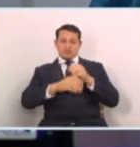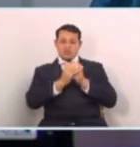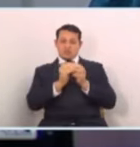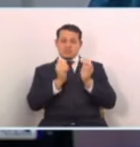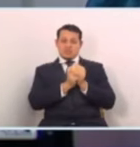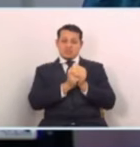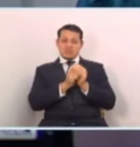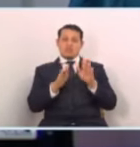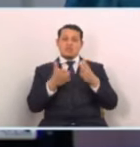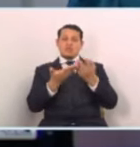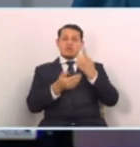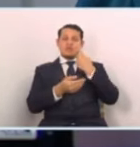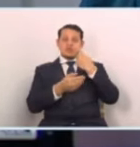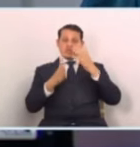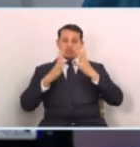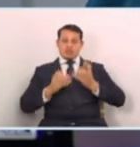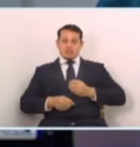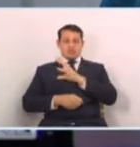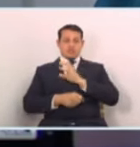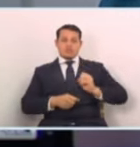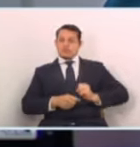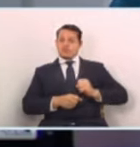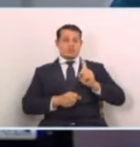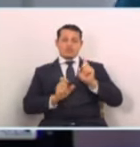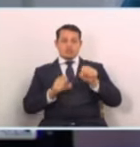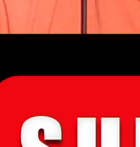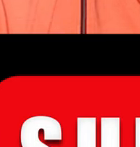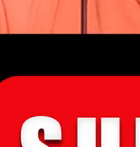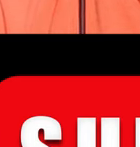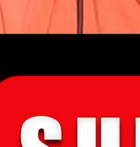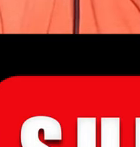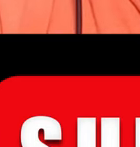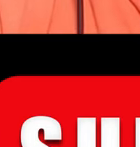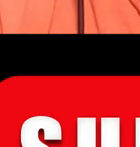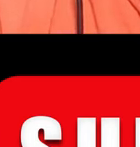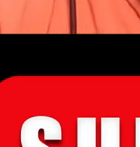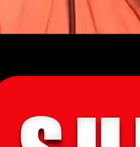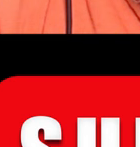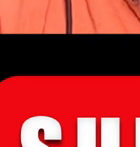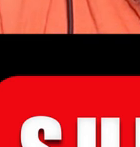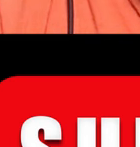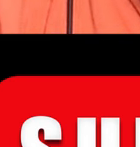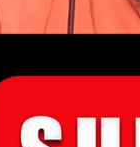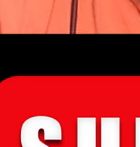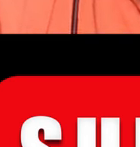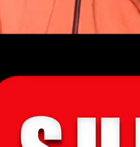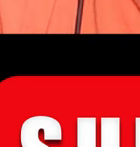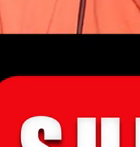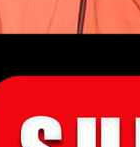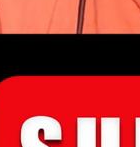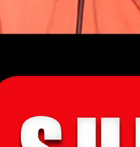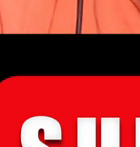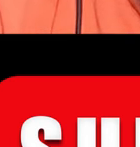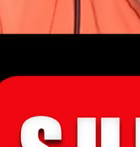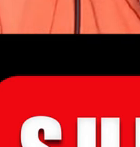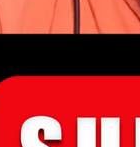aquellas situaciones donde el Estado salvadoreño no puede llegar. Vaya, ahí está lo que pensaba Claudia Ortiz, que está